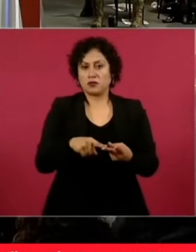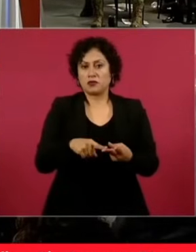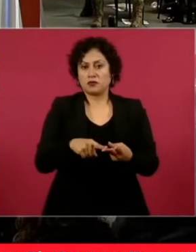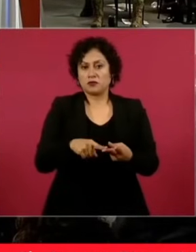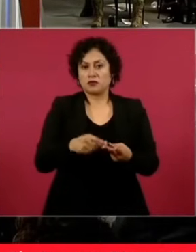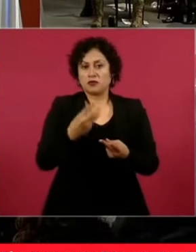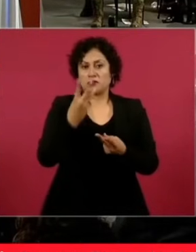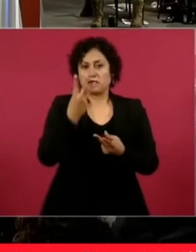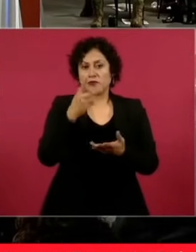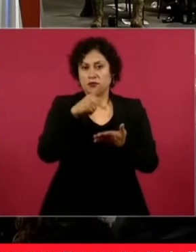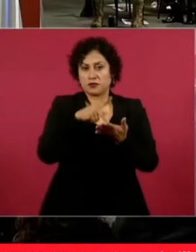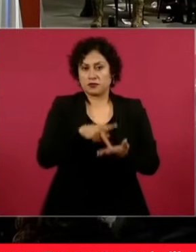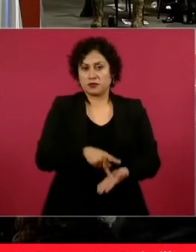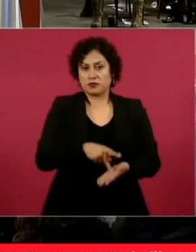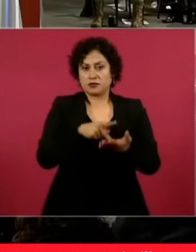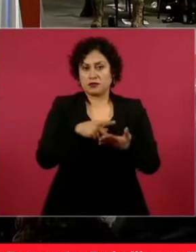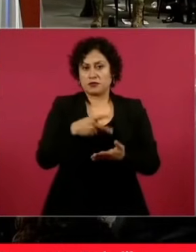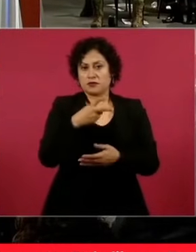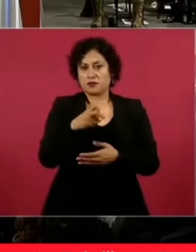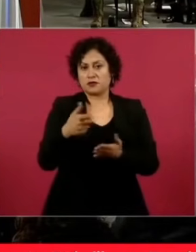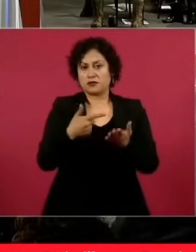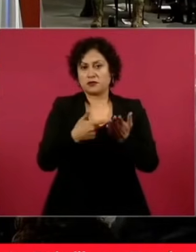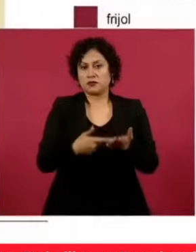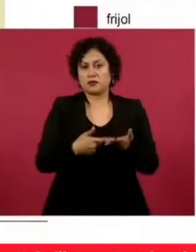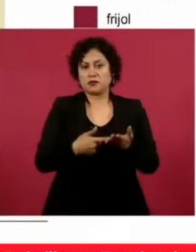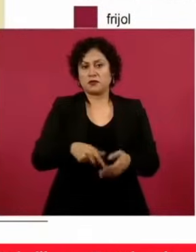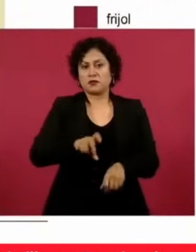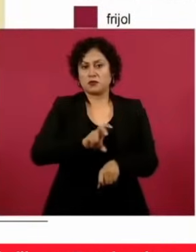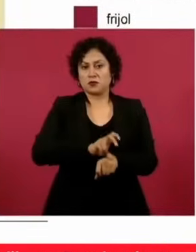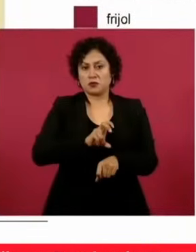3 kilos 200 gramos de huevo y